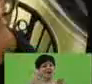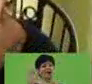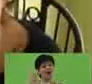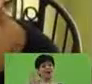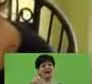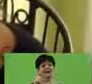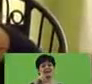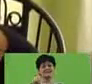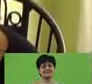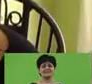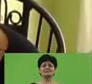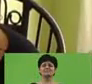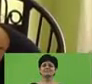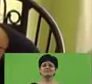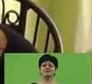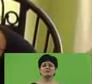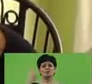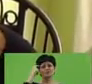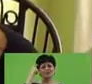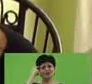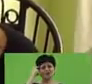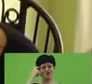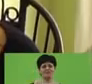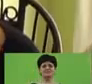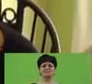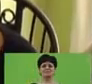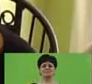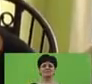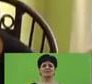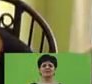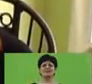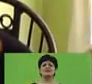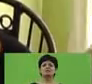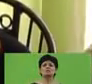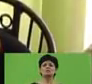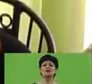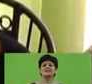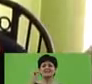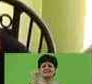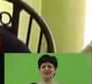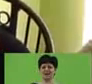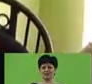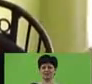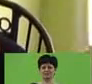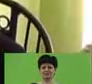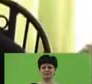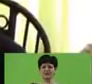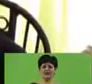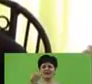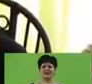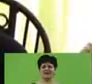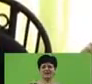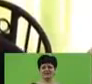Hola, mi nombre es Alicia Fenoglio, soy psicóloga y vengo de la ciudad de Resistencia, provincia del Chaco,